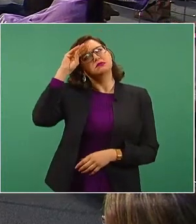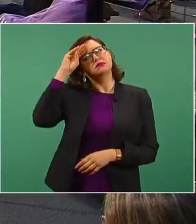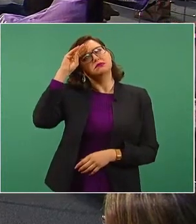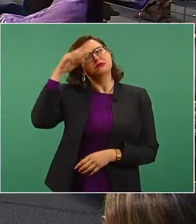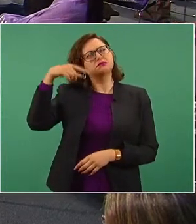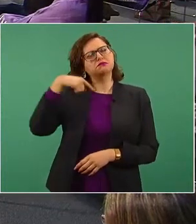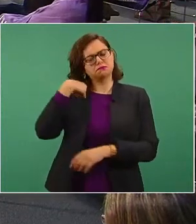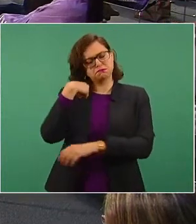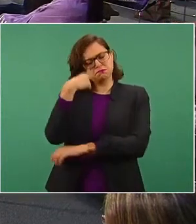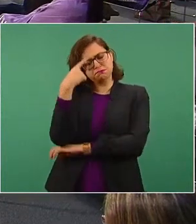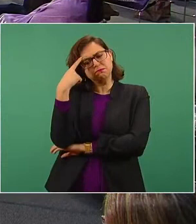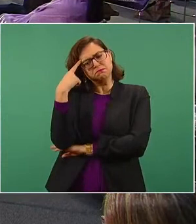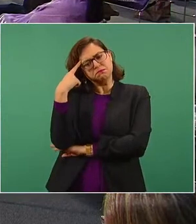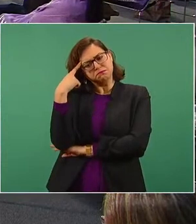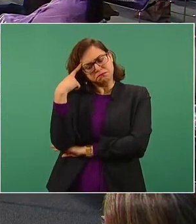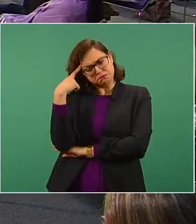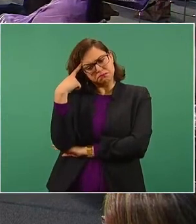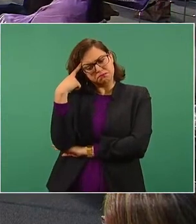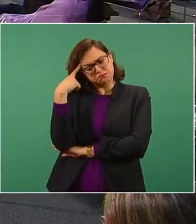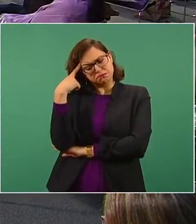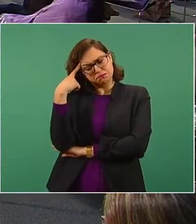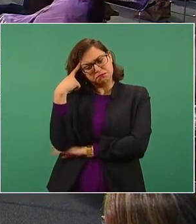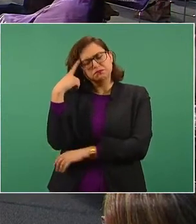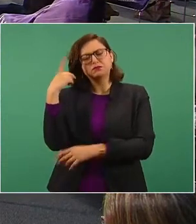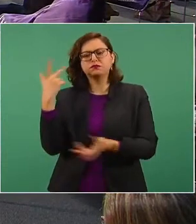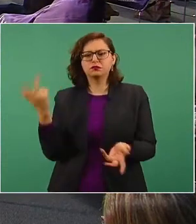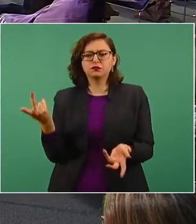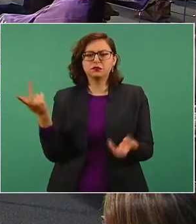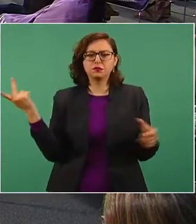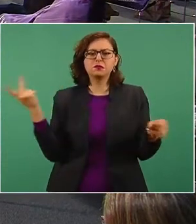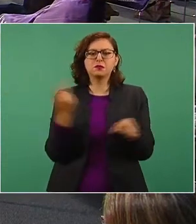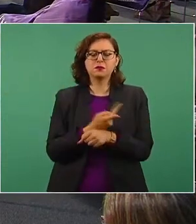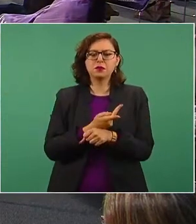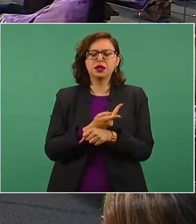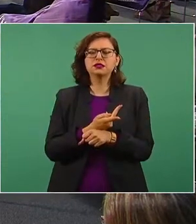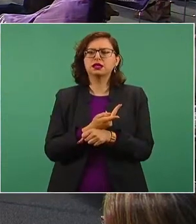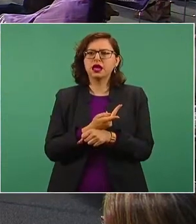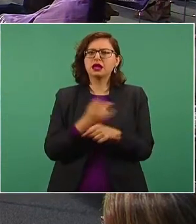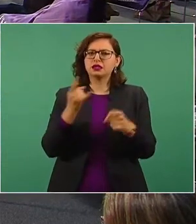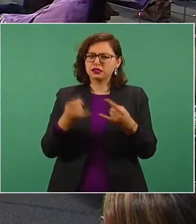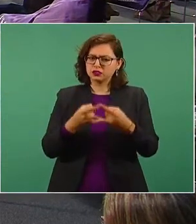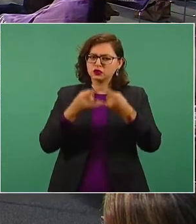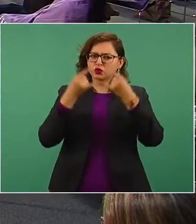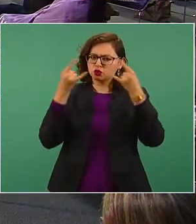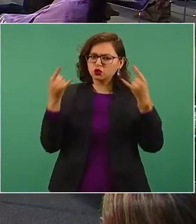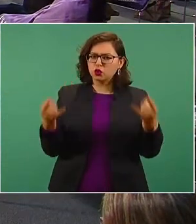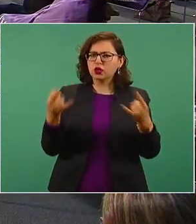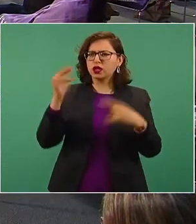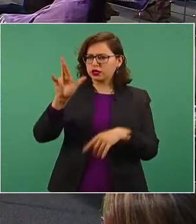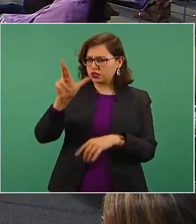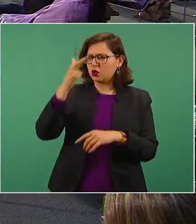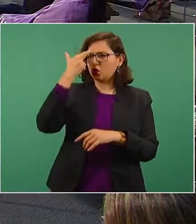cuando se da la violación de la señora